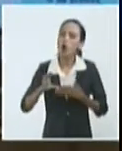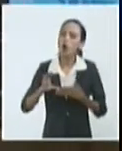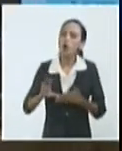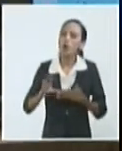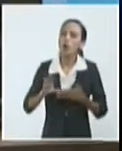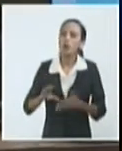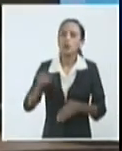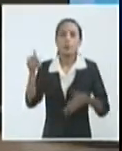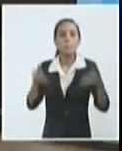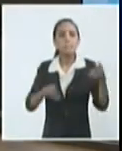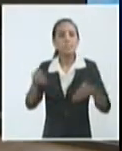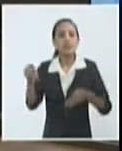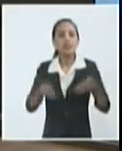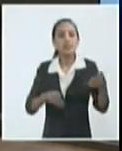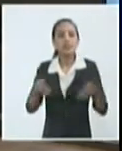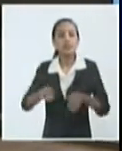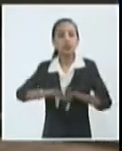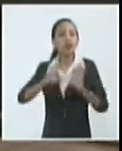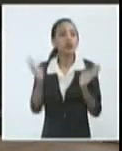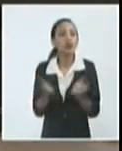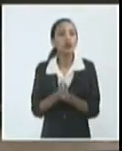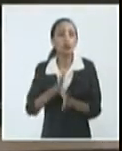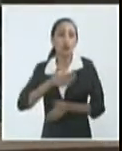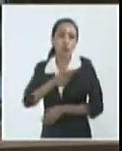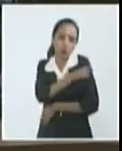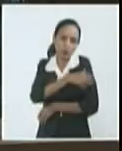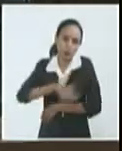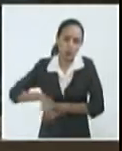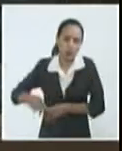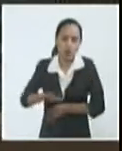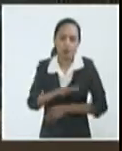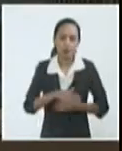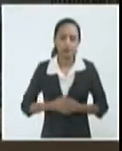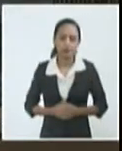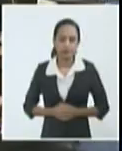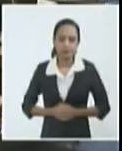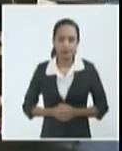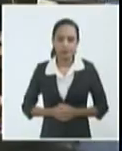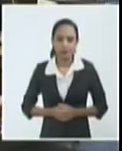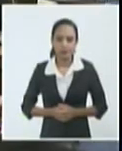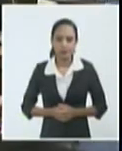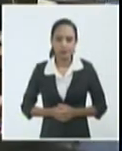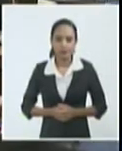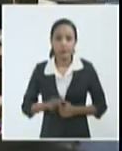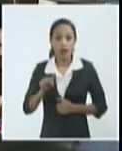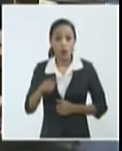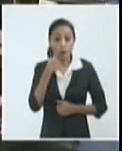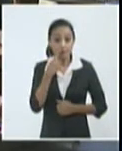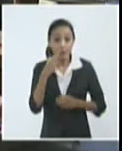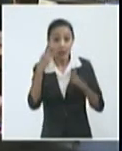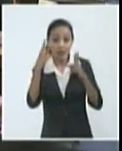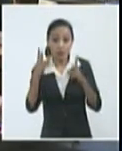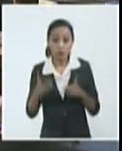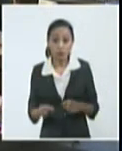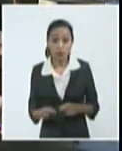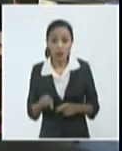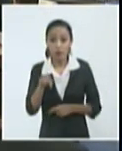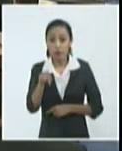participación de todo nuestro pueblo. Ahora, independientemente de estos resultados, estamos desafiados a convivir con la enfermedad.